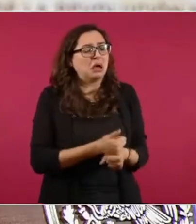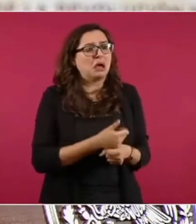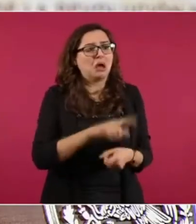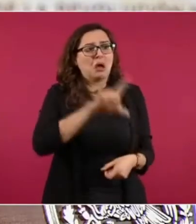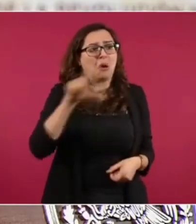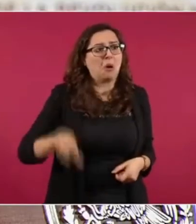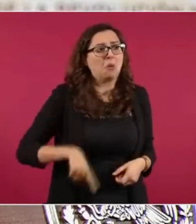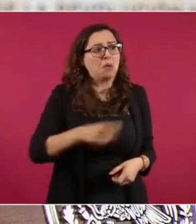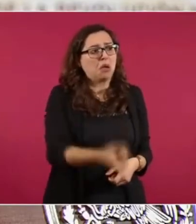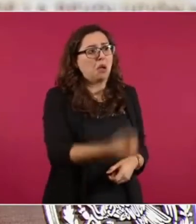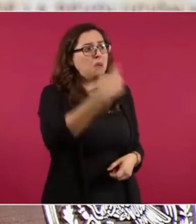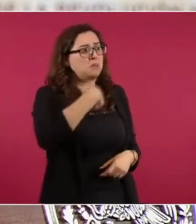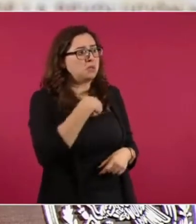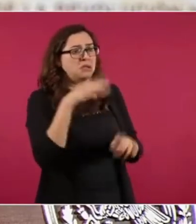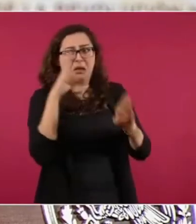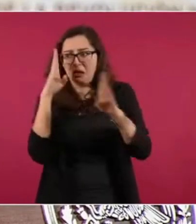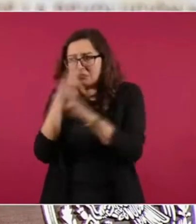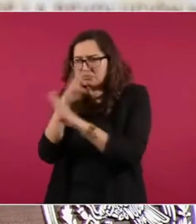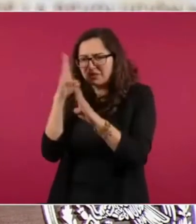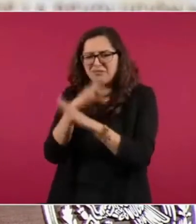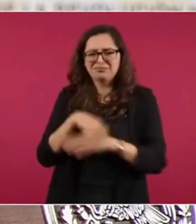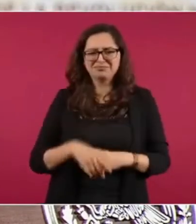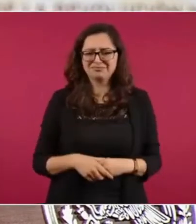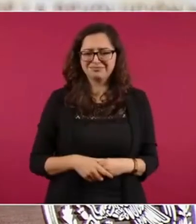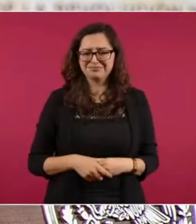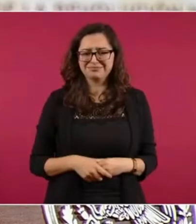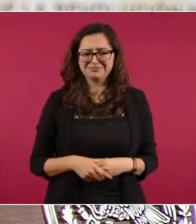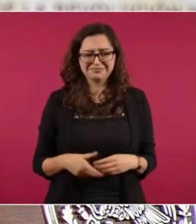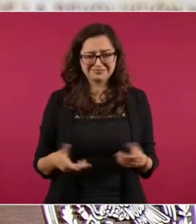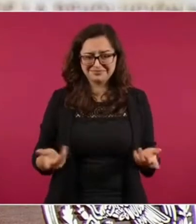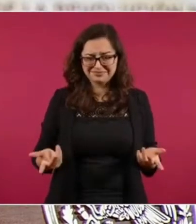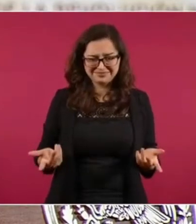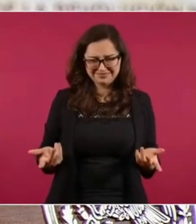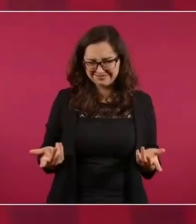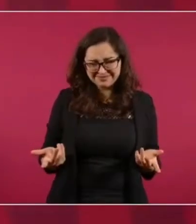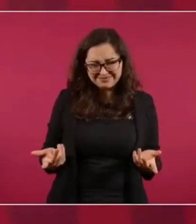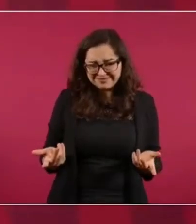es de dominio público que no tiene que ver con la delincuencia.